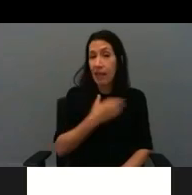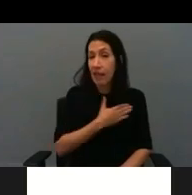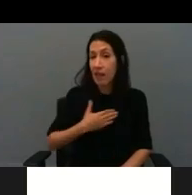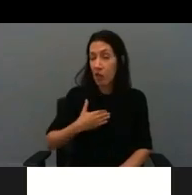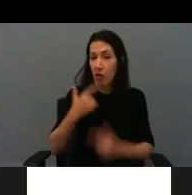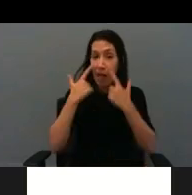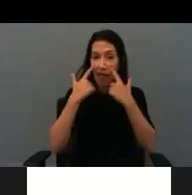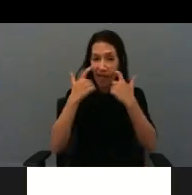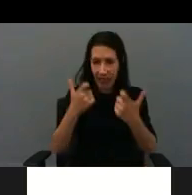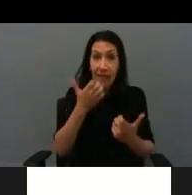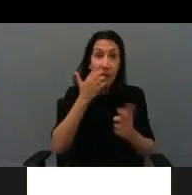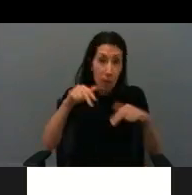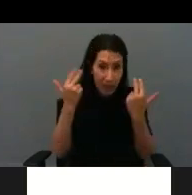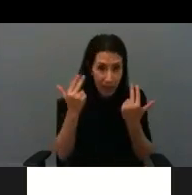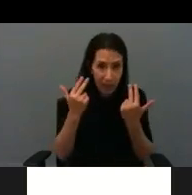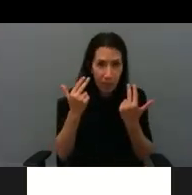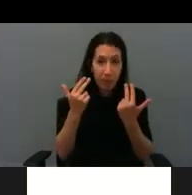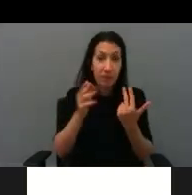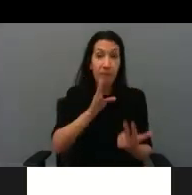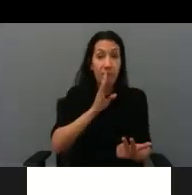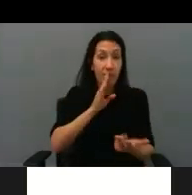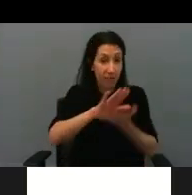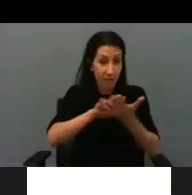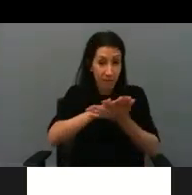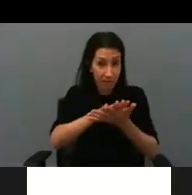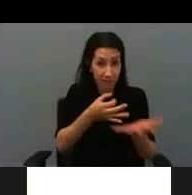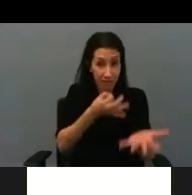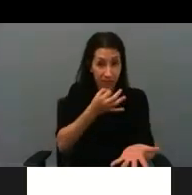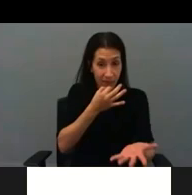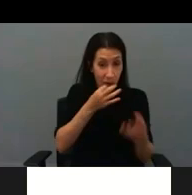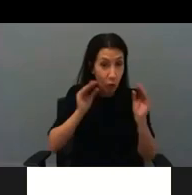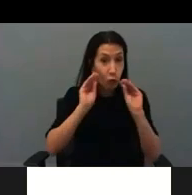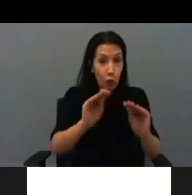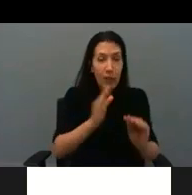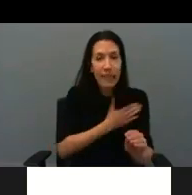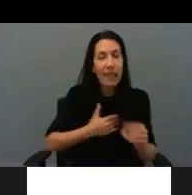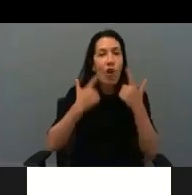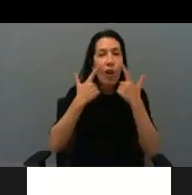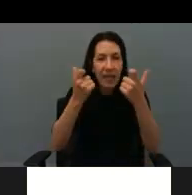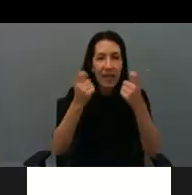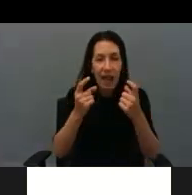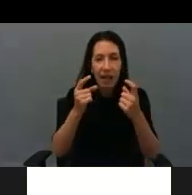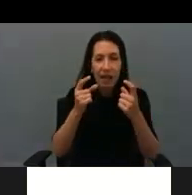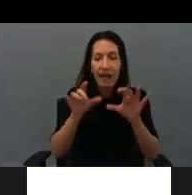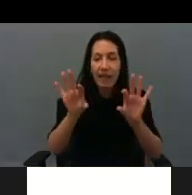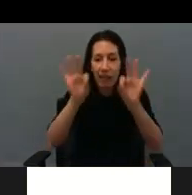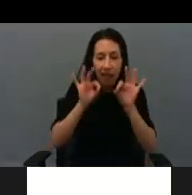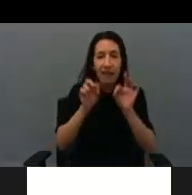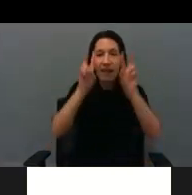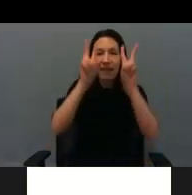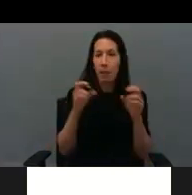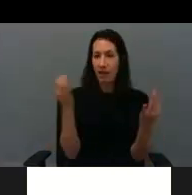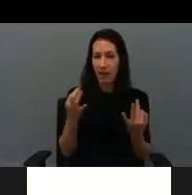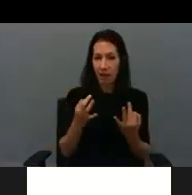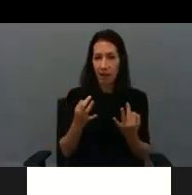destacar, si me lo permitís, de vuestra intervención, pues el hecho de que